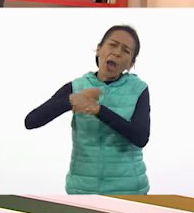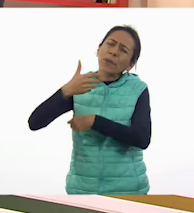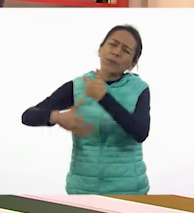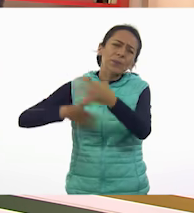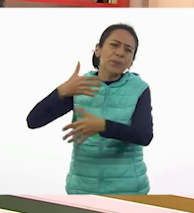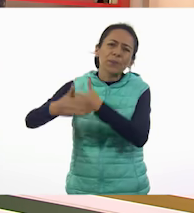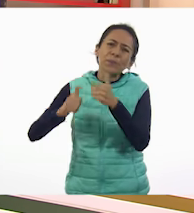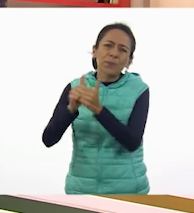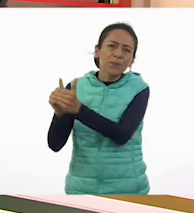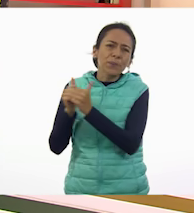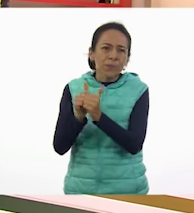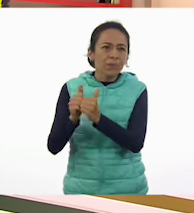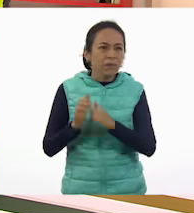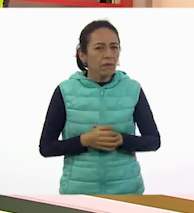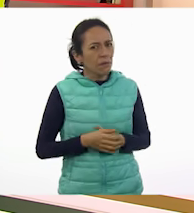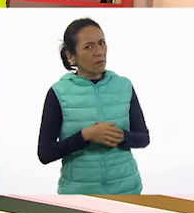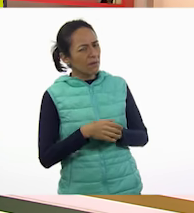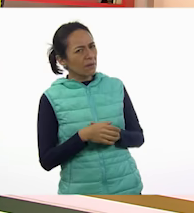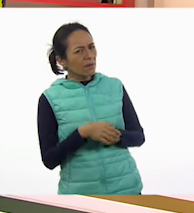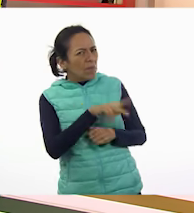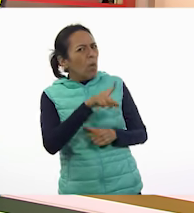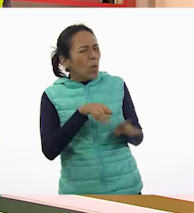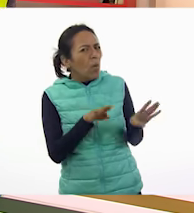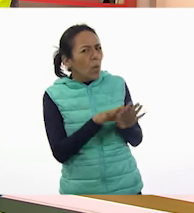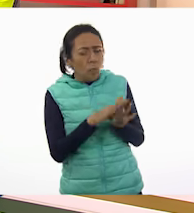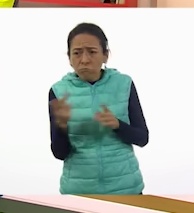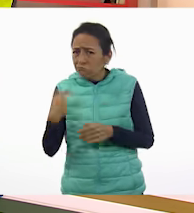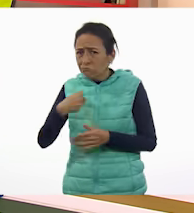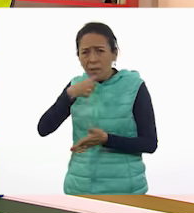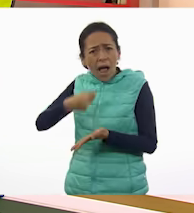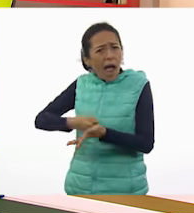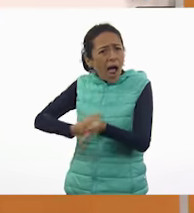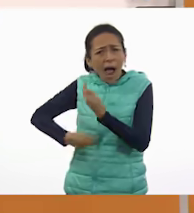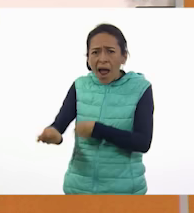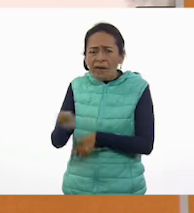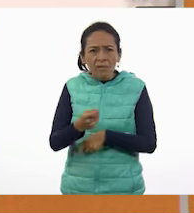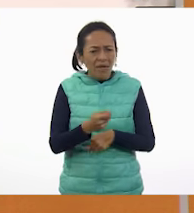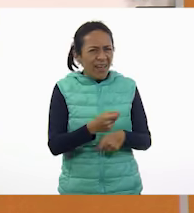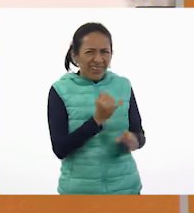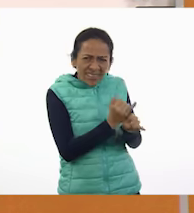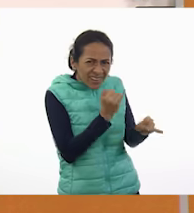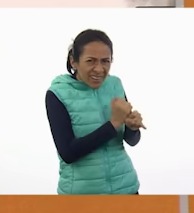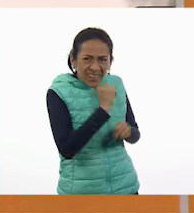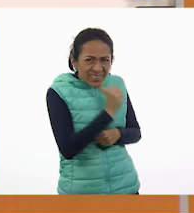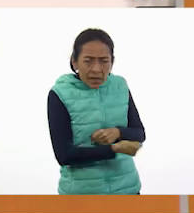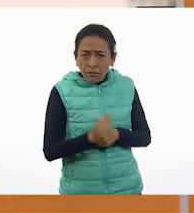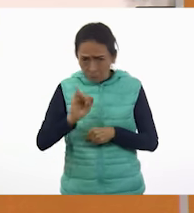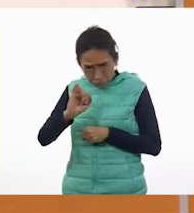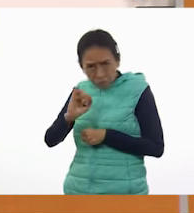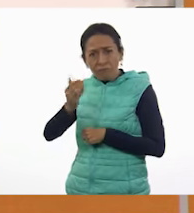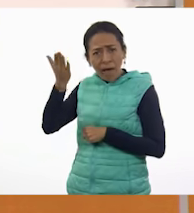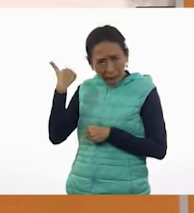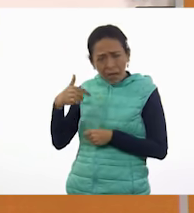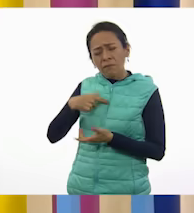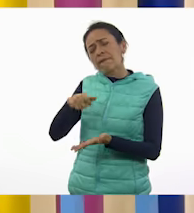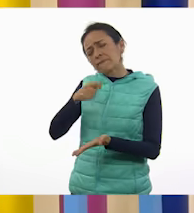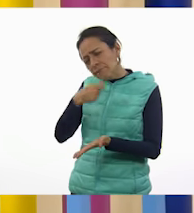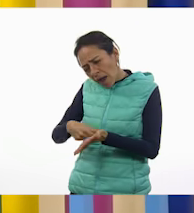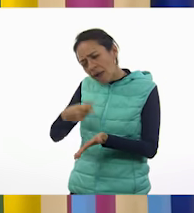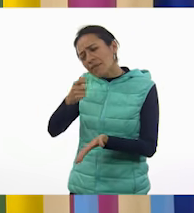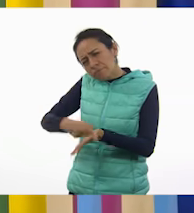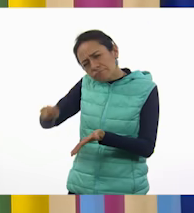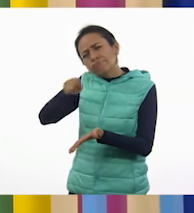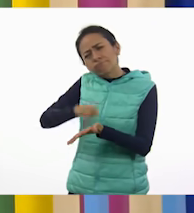papel, o sea, nada de que el internet, cartas con papel, plumas, sí. Sí, ahí tengo en una caja un montón de cartas que le escribí. Ay, qué bonito.